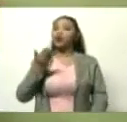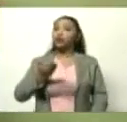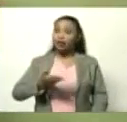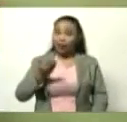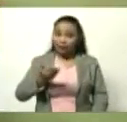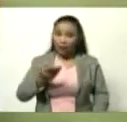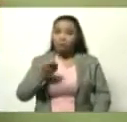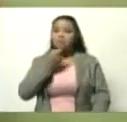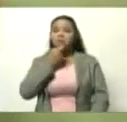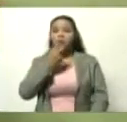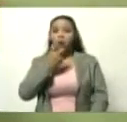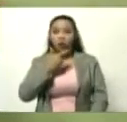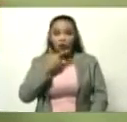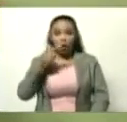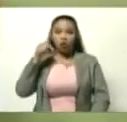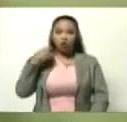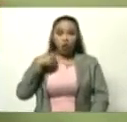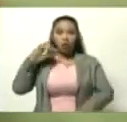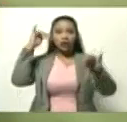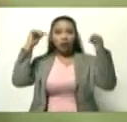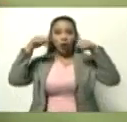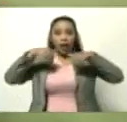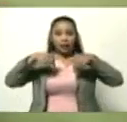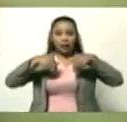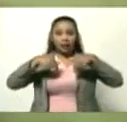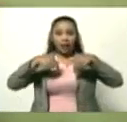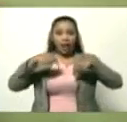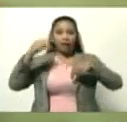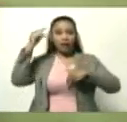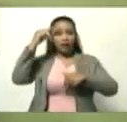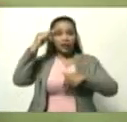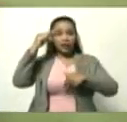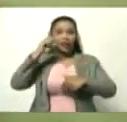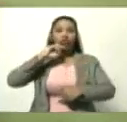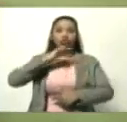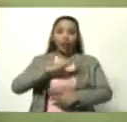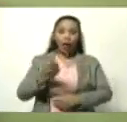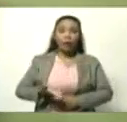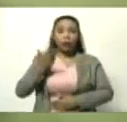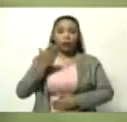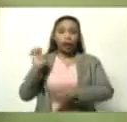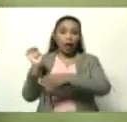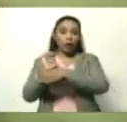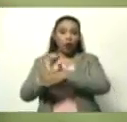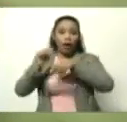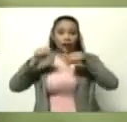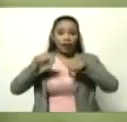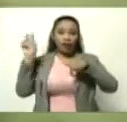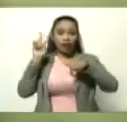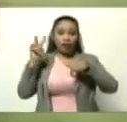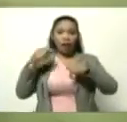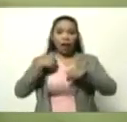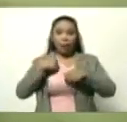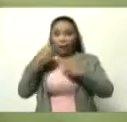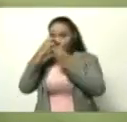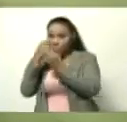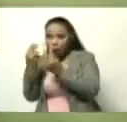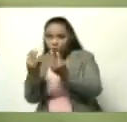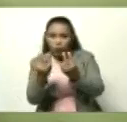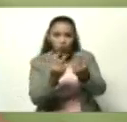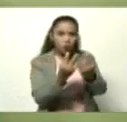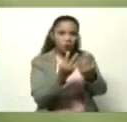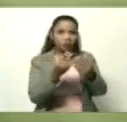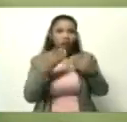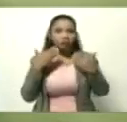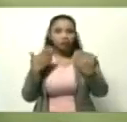que yo esté conmemorando este hecho histórico tan importante para el ecuador en venezuela y que me hayan invitado a hacer